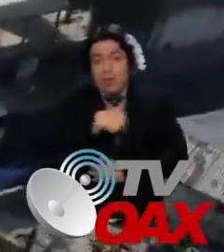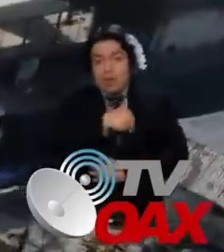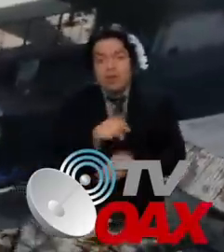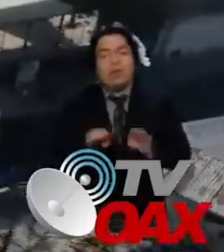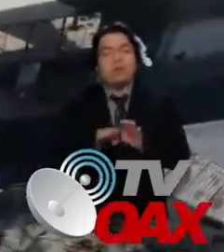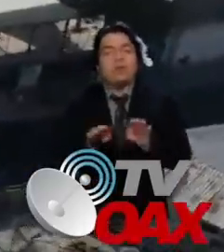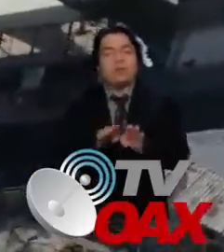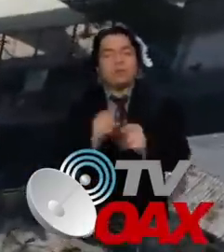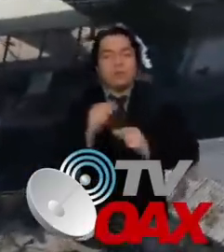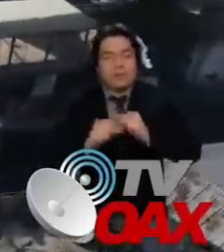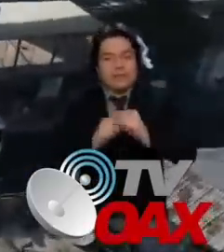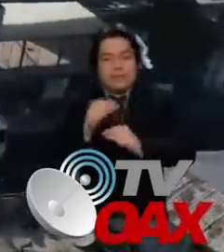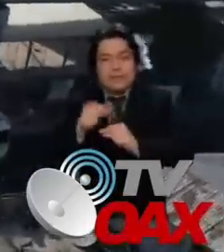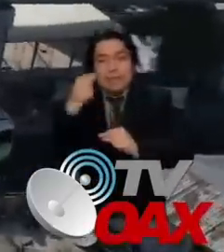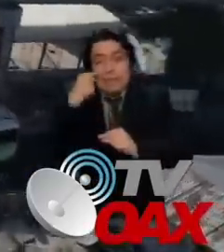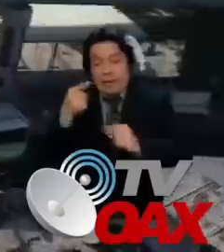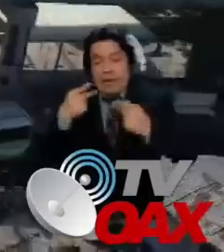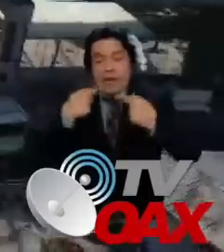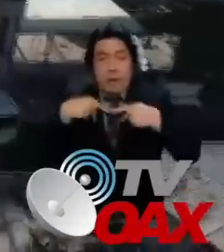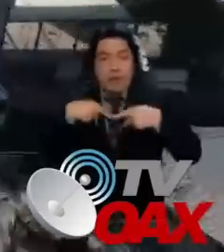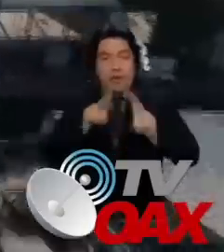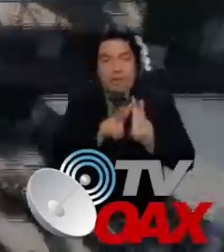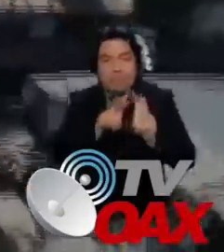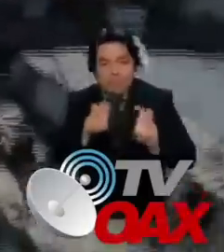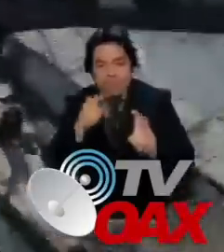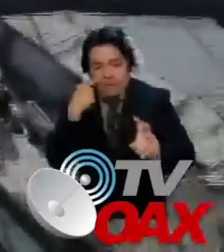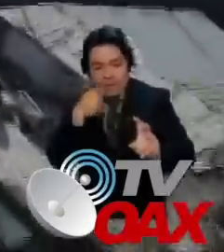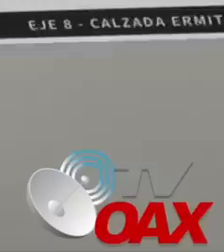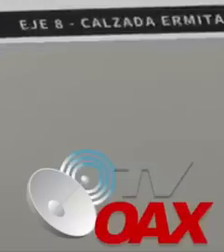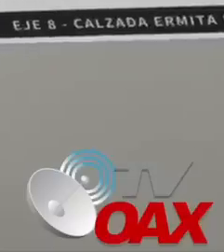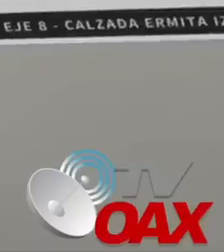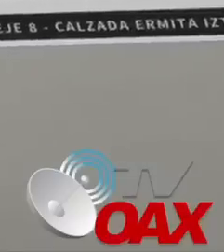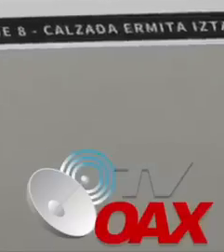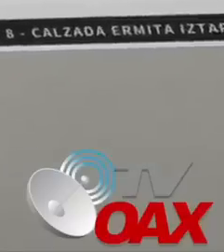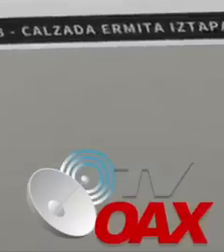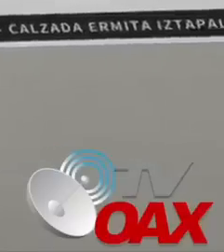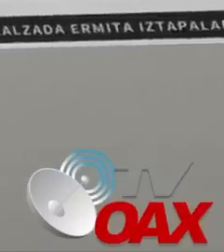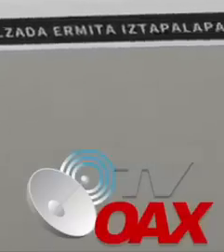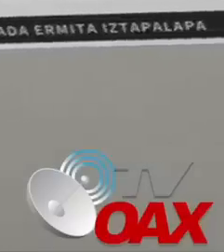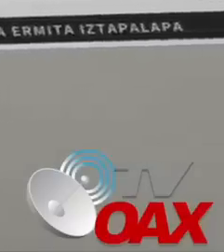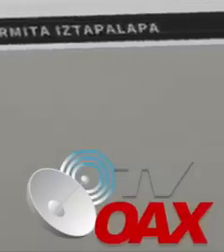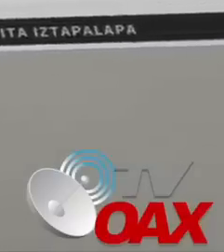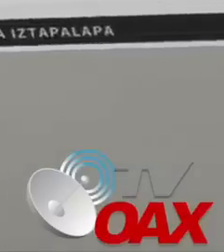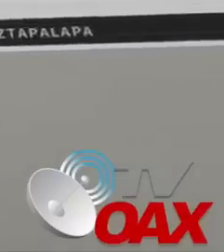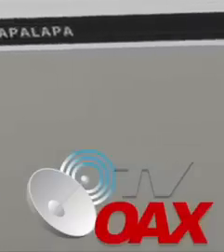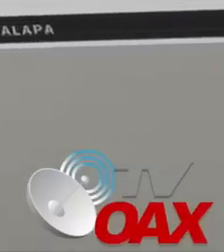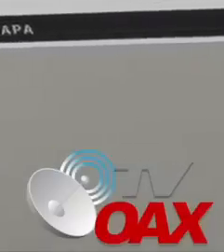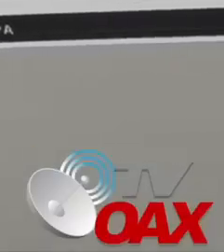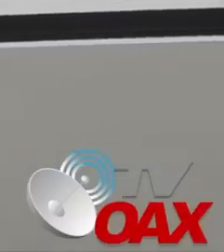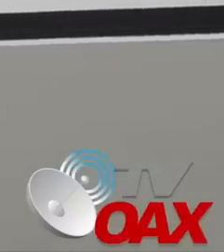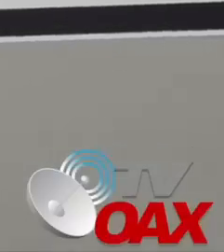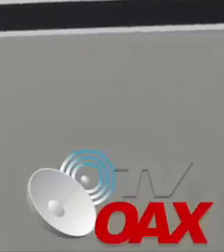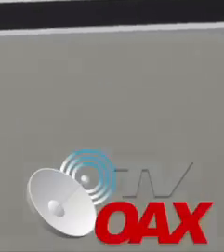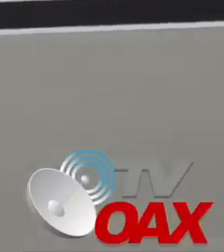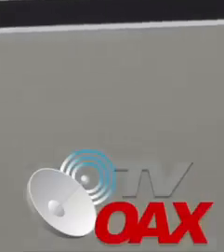9 serán intermedias y 2 terminales, Constitución de 1917 y